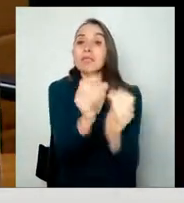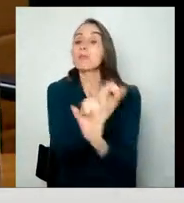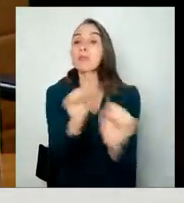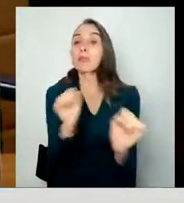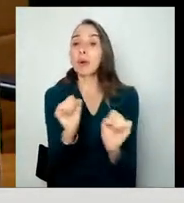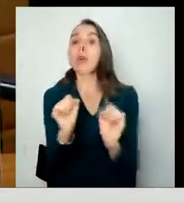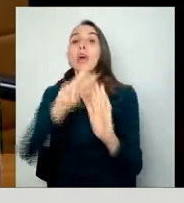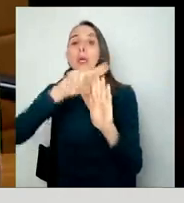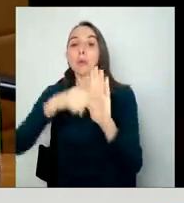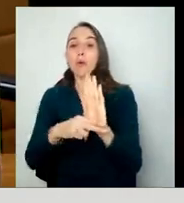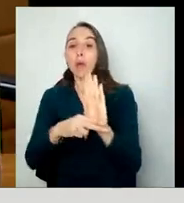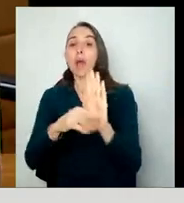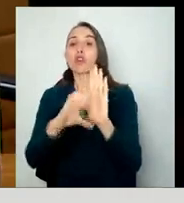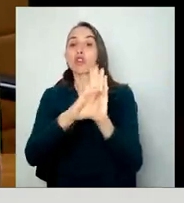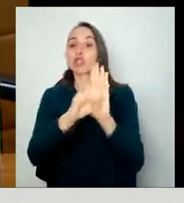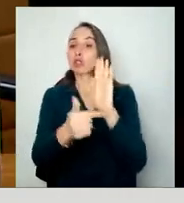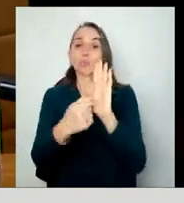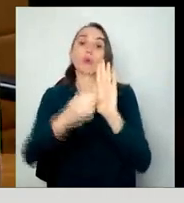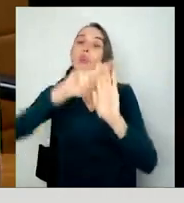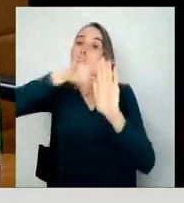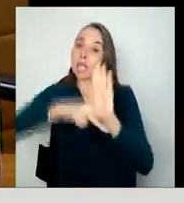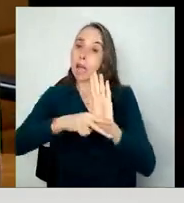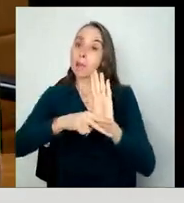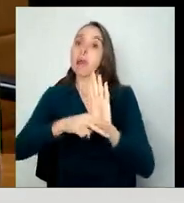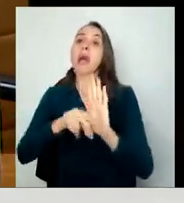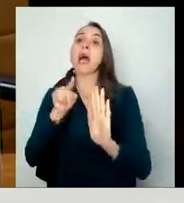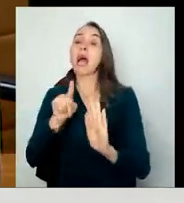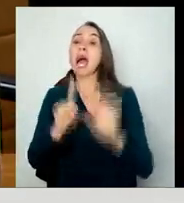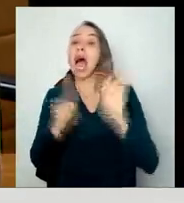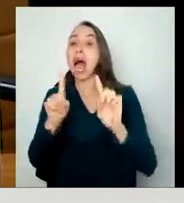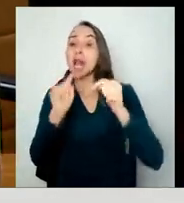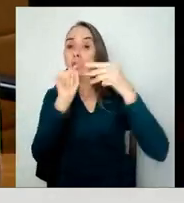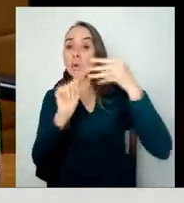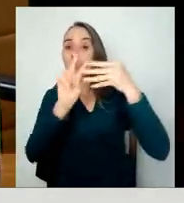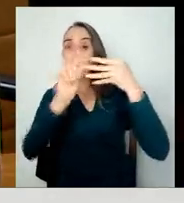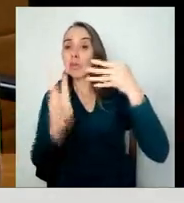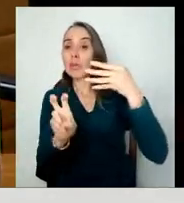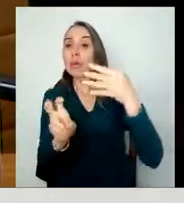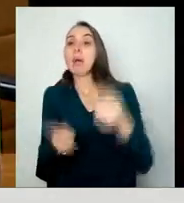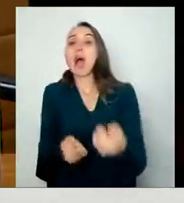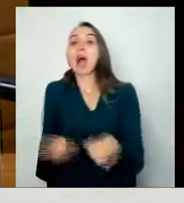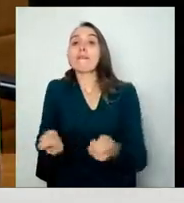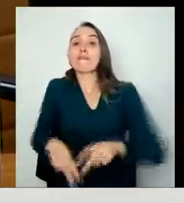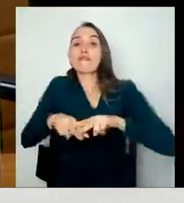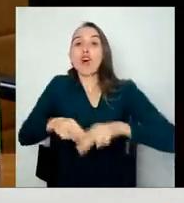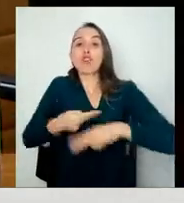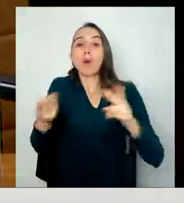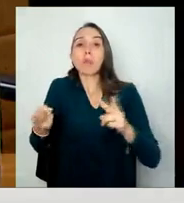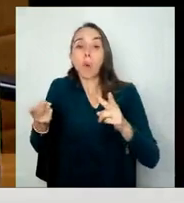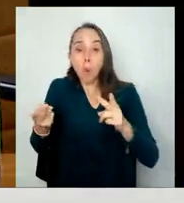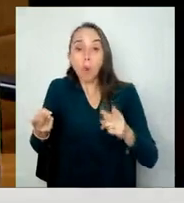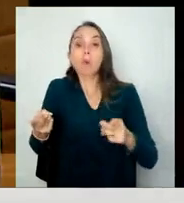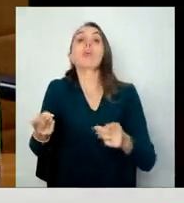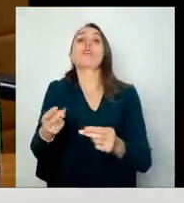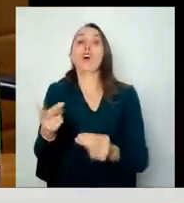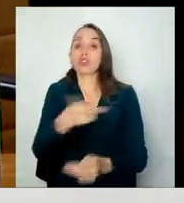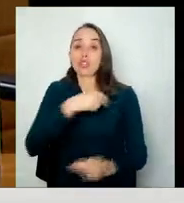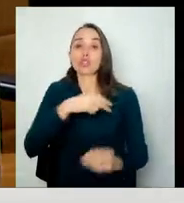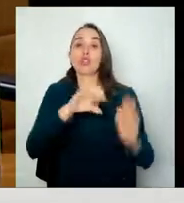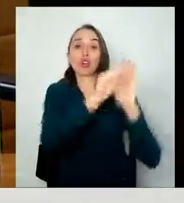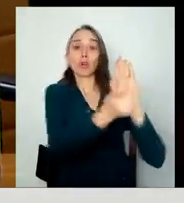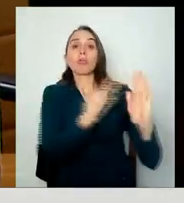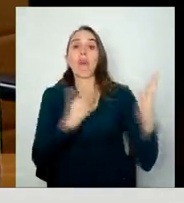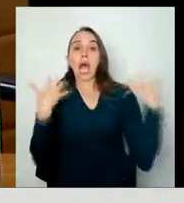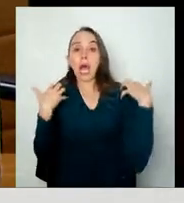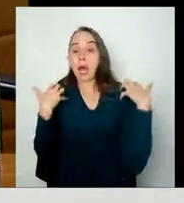o en alguna reforma para que este congreso al menos en algunos aspectos como es el manejo de los recursos públicos tengamos facultades porque hoy día Solamente recurrimos